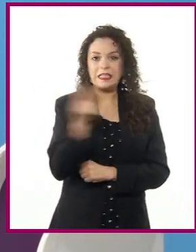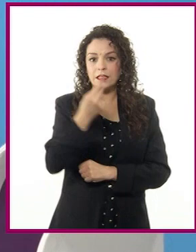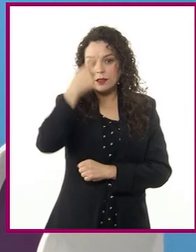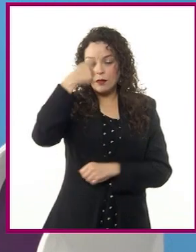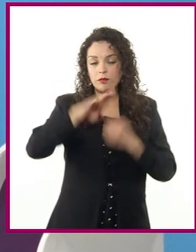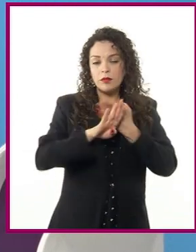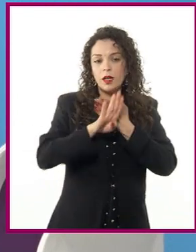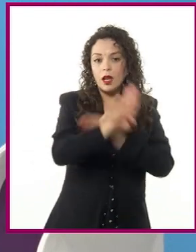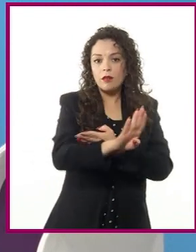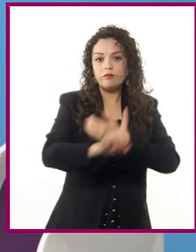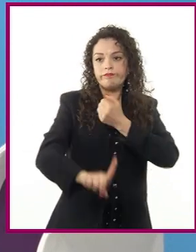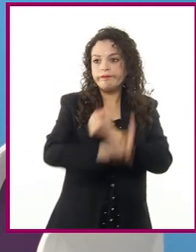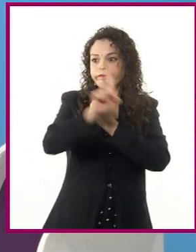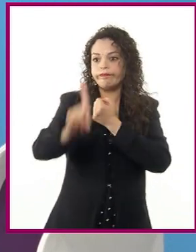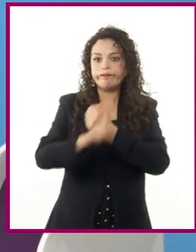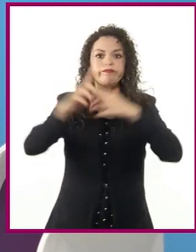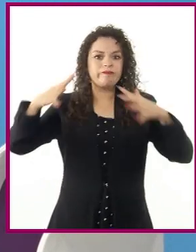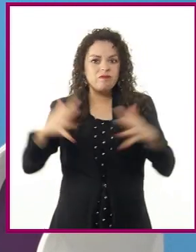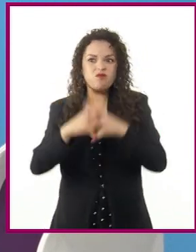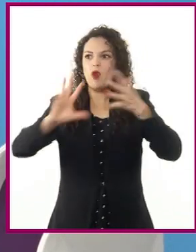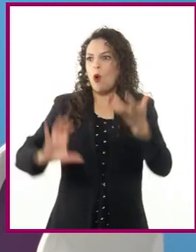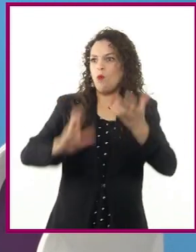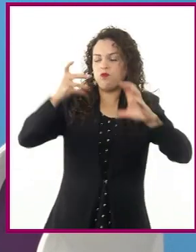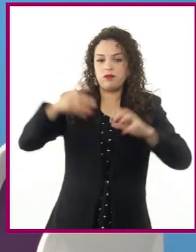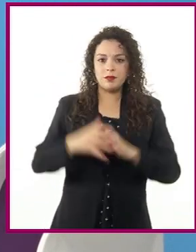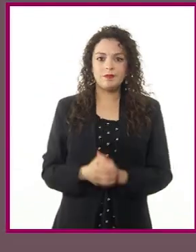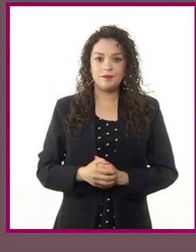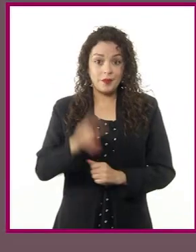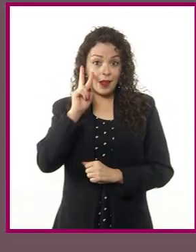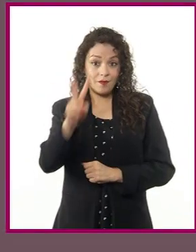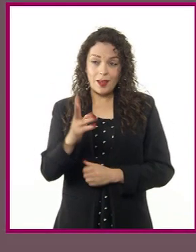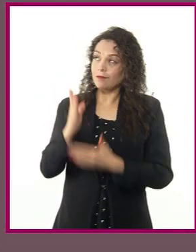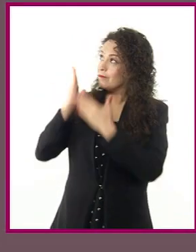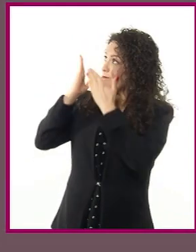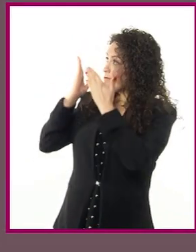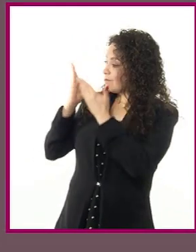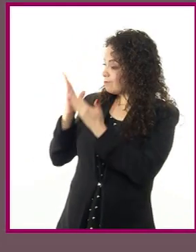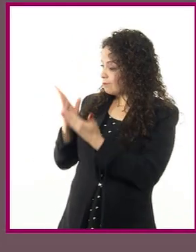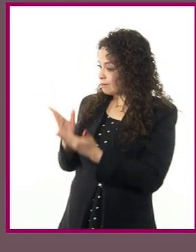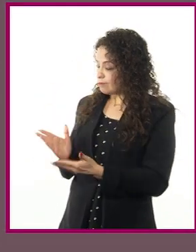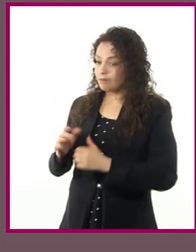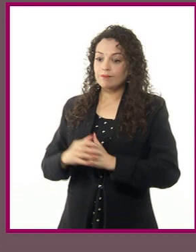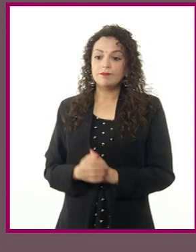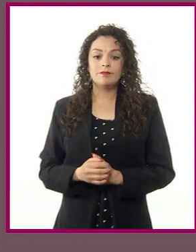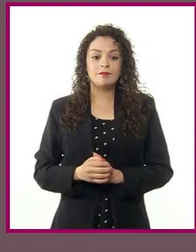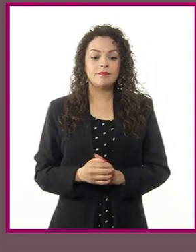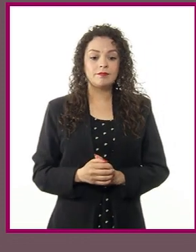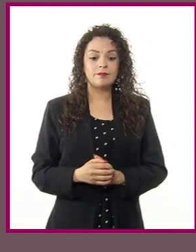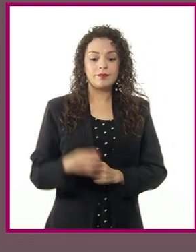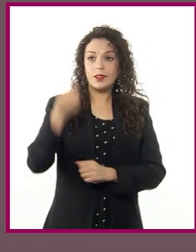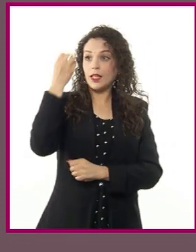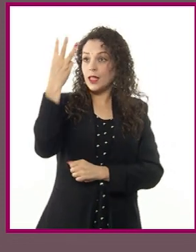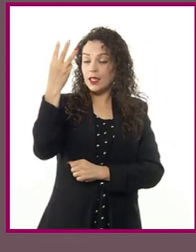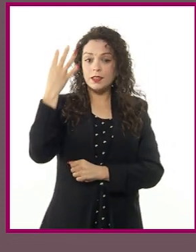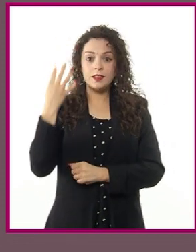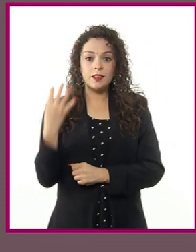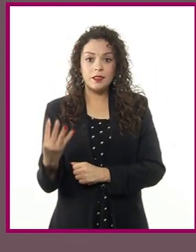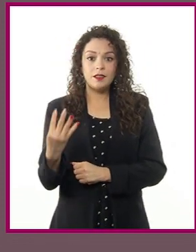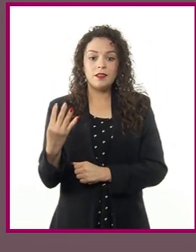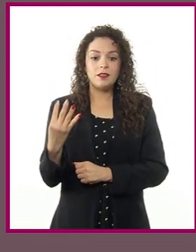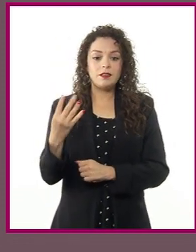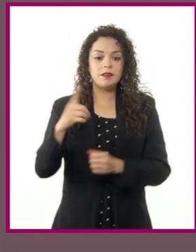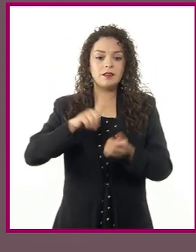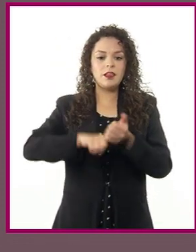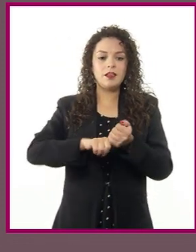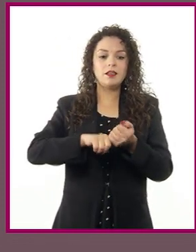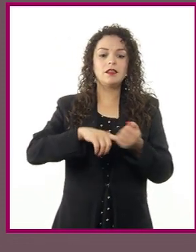enfrentamientos. Vean en pantalla lo que nos dice al respecto. Las 3/4 partes de los mayores conflictos